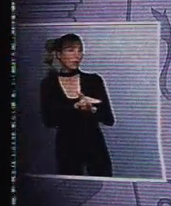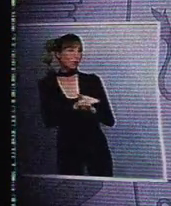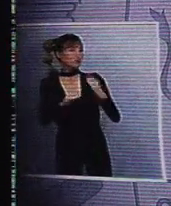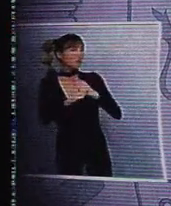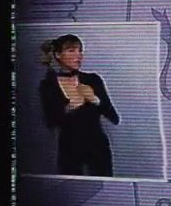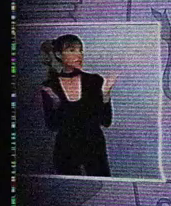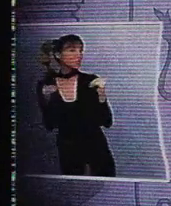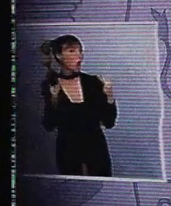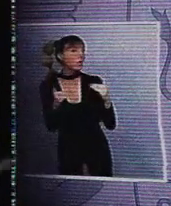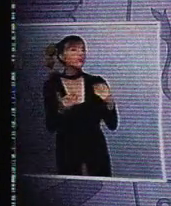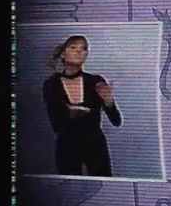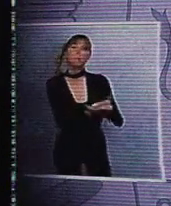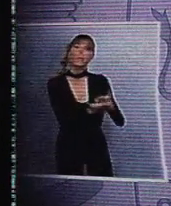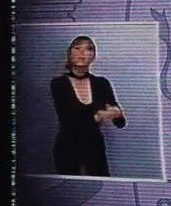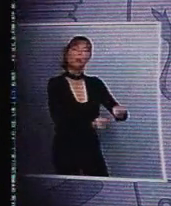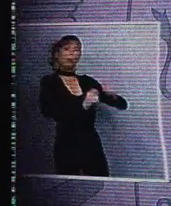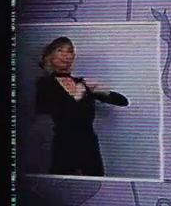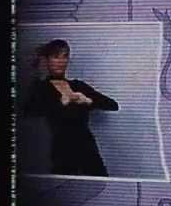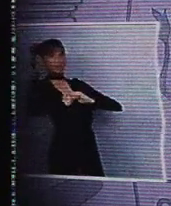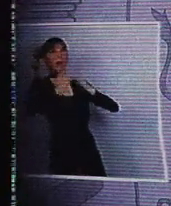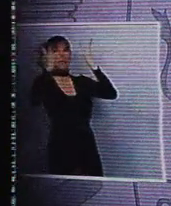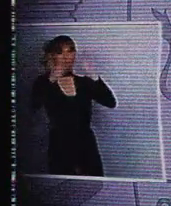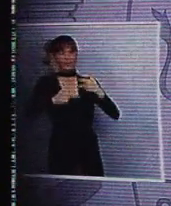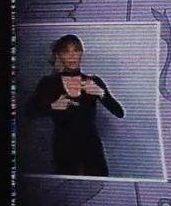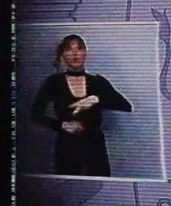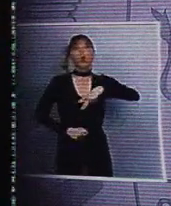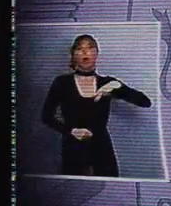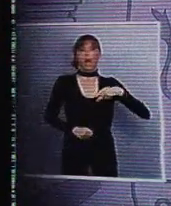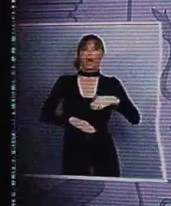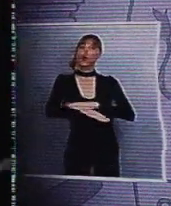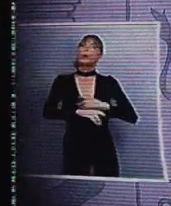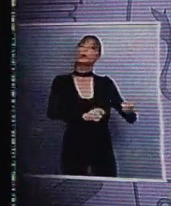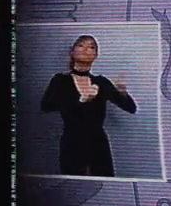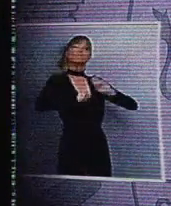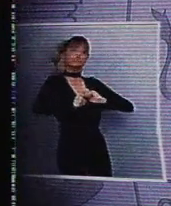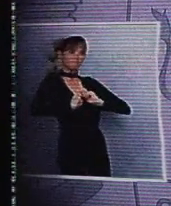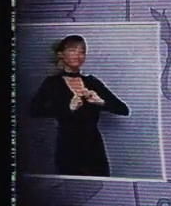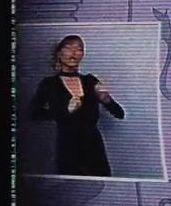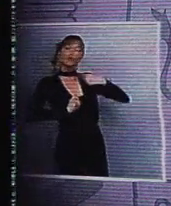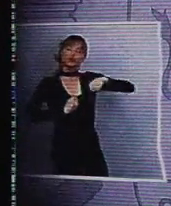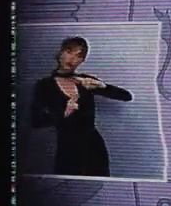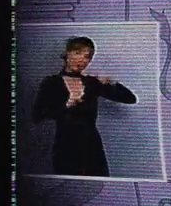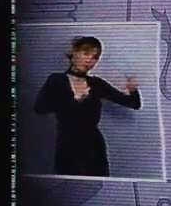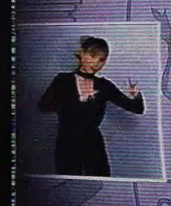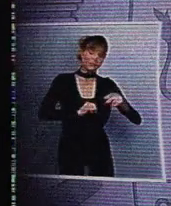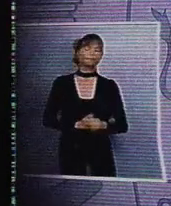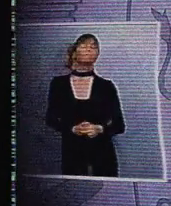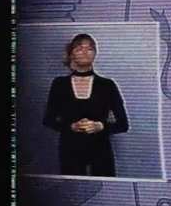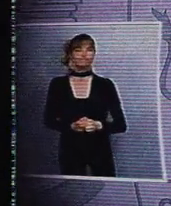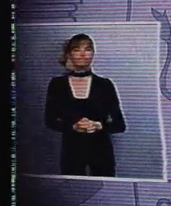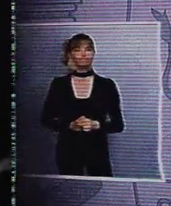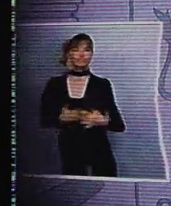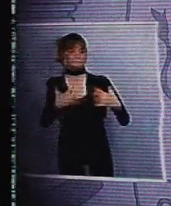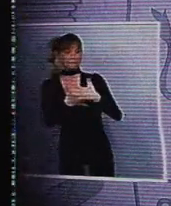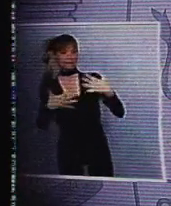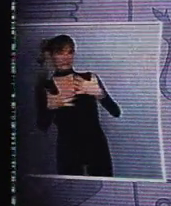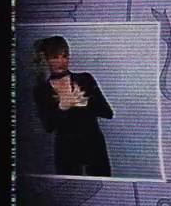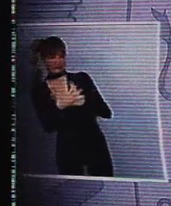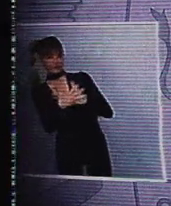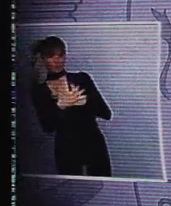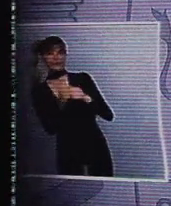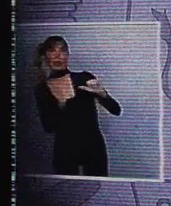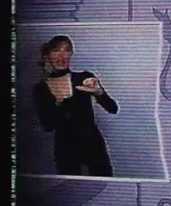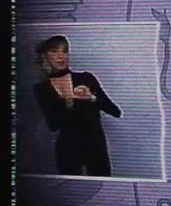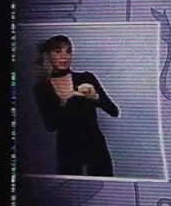los desaparecidos no son argumentos para ganar aplausos en foros globales y el sufrimiento de los ciudadanos no es un